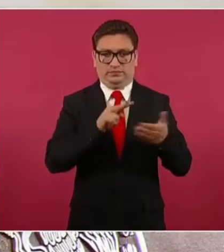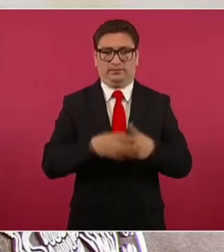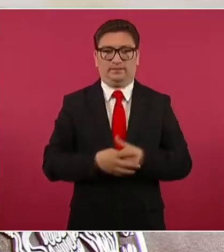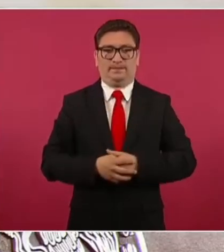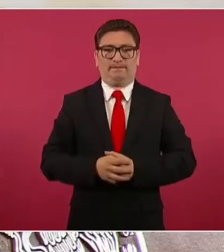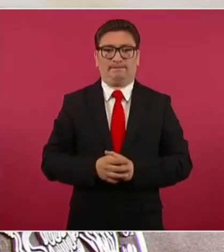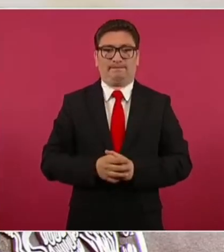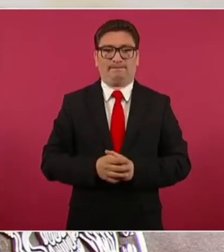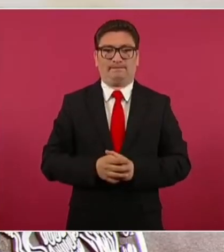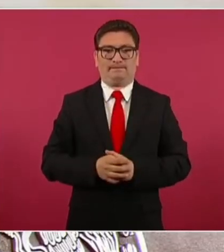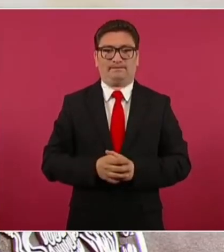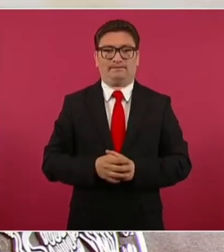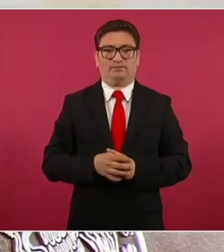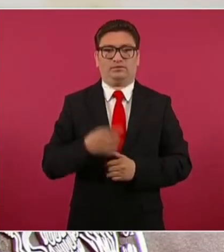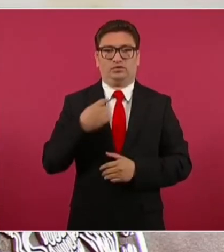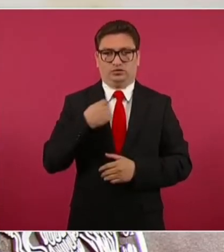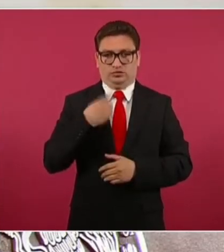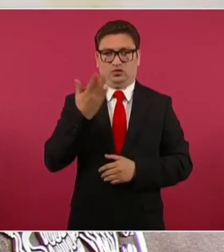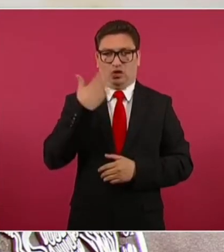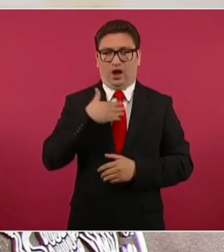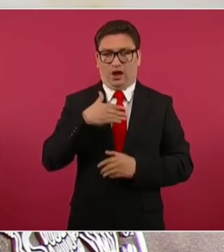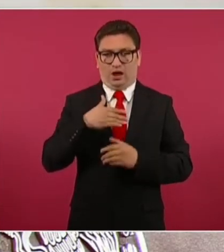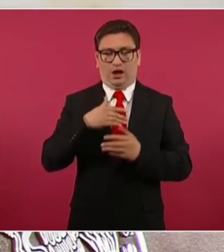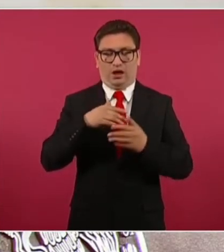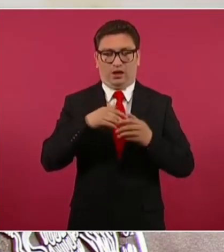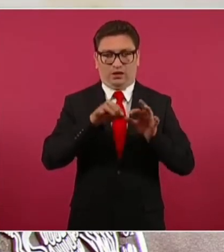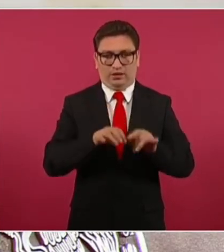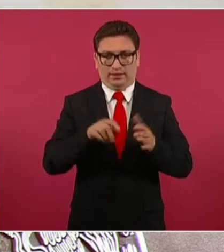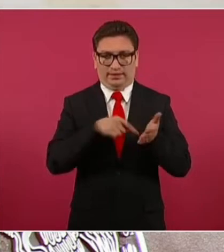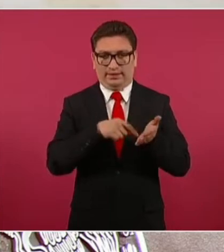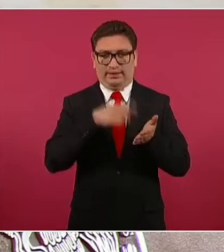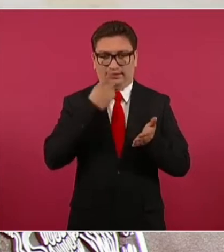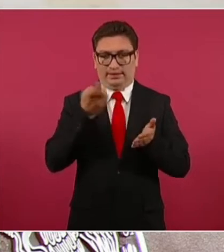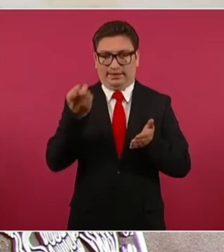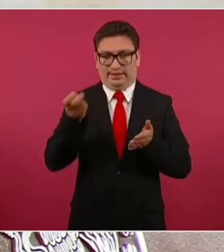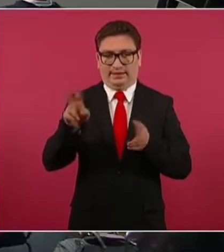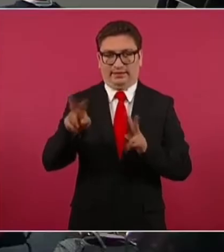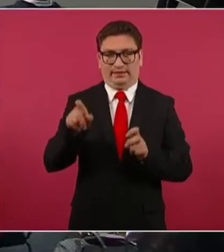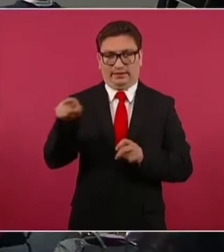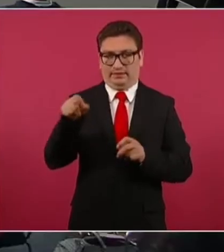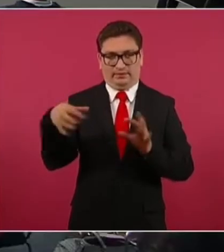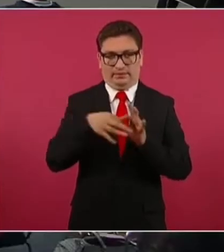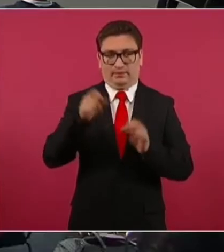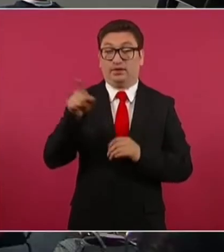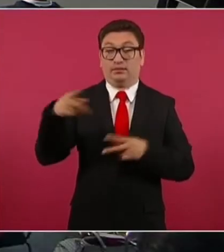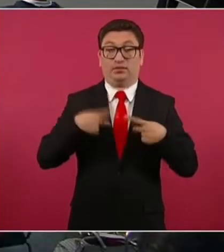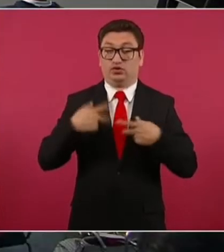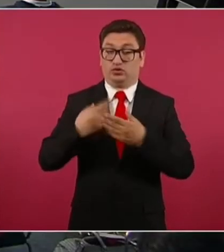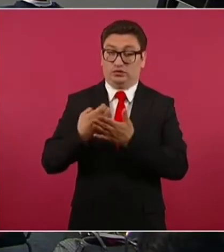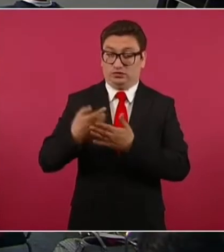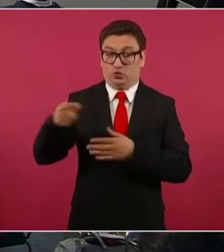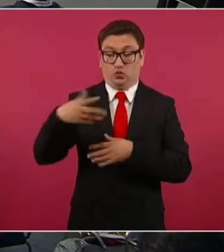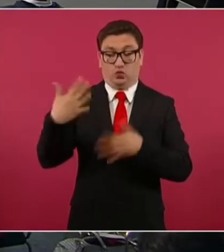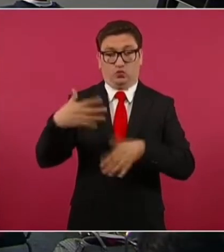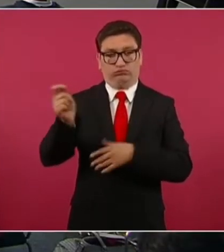Yo lo cito a él sobre este tema. es un economista de